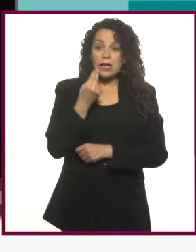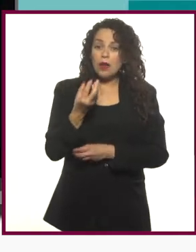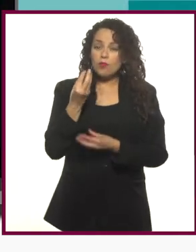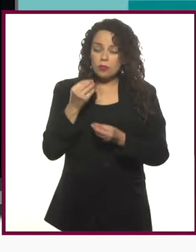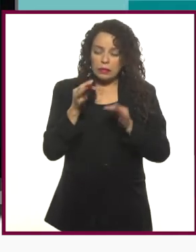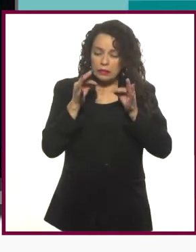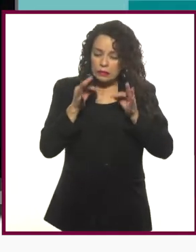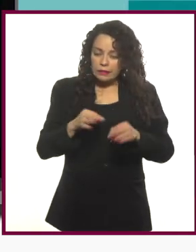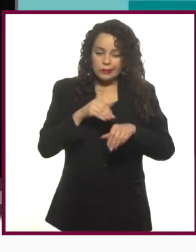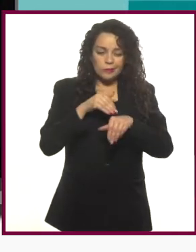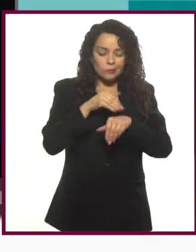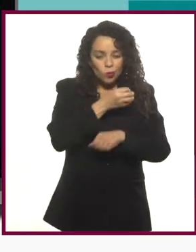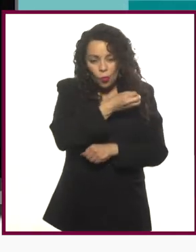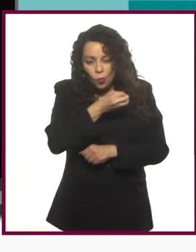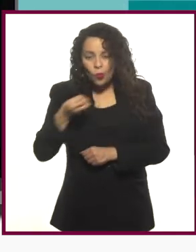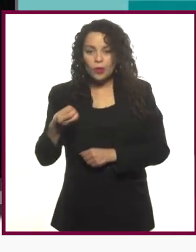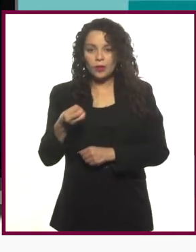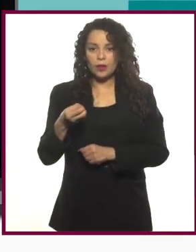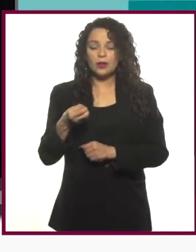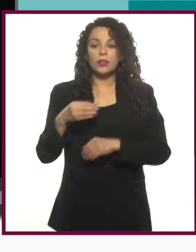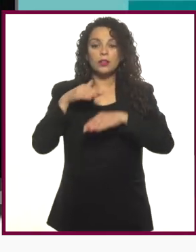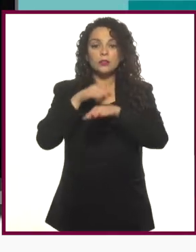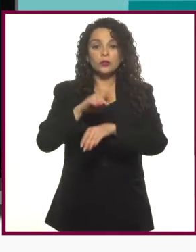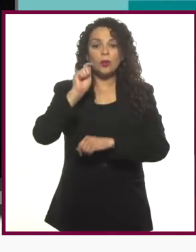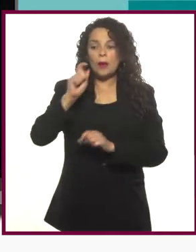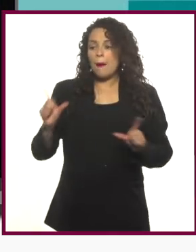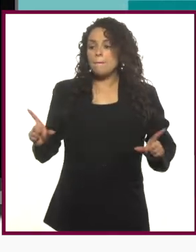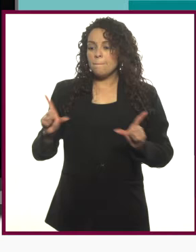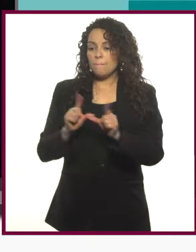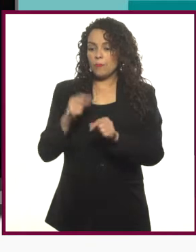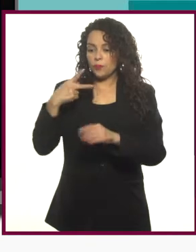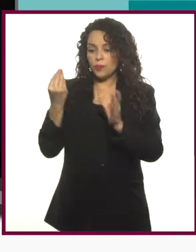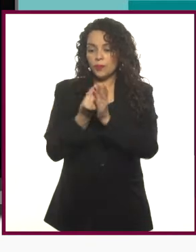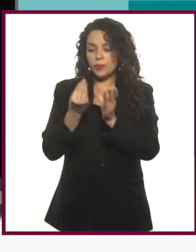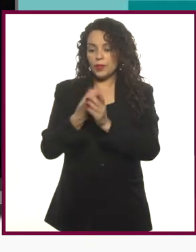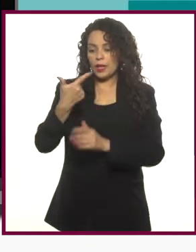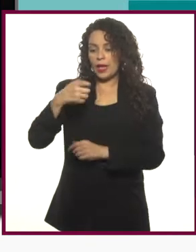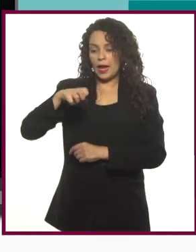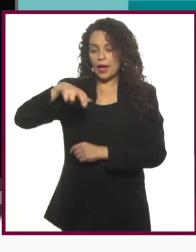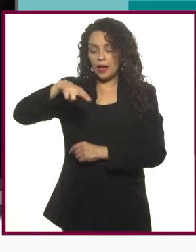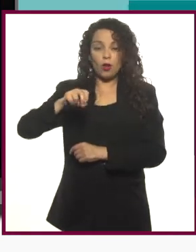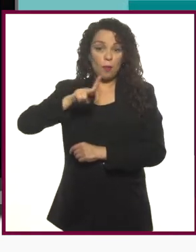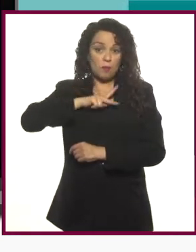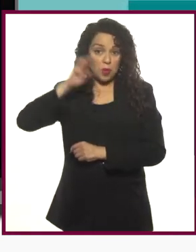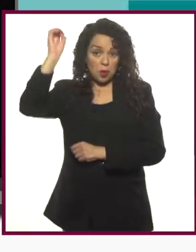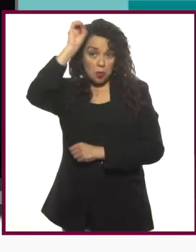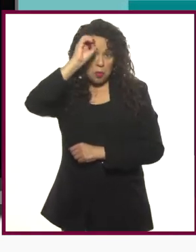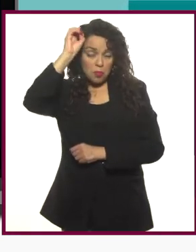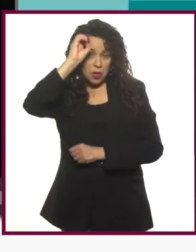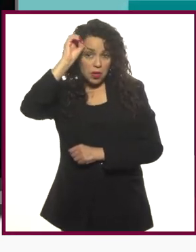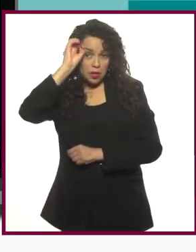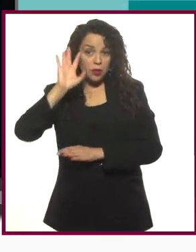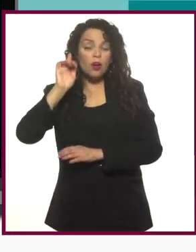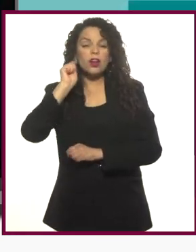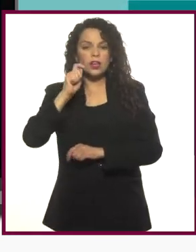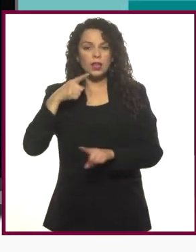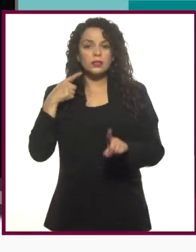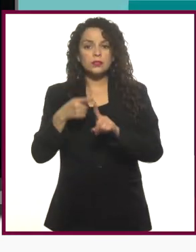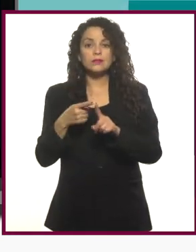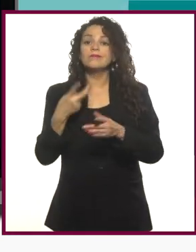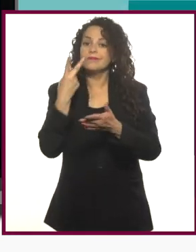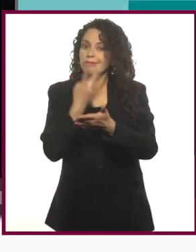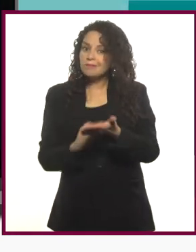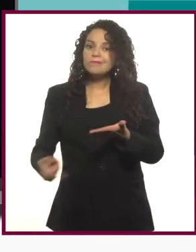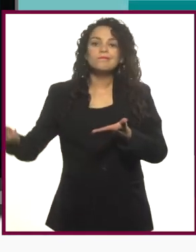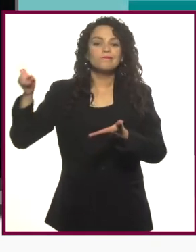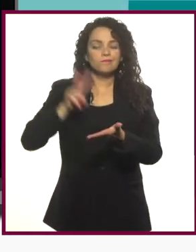mucha disciplina. En lo que se refiere a los géneros breves, yo considero que